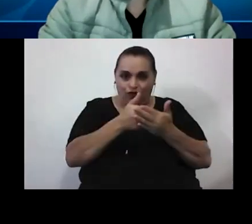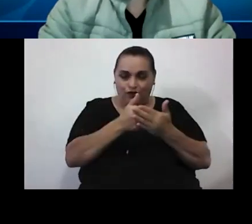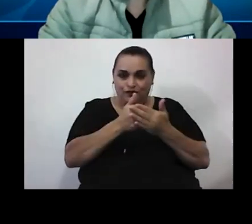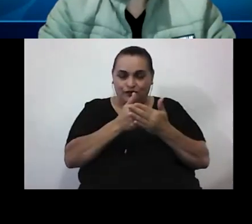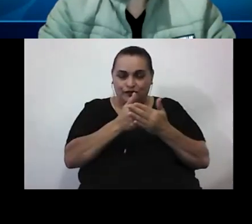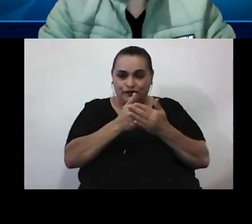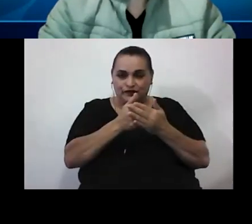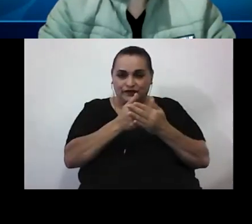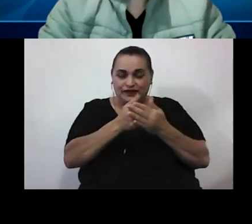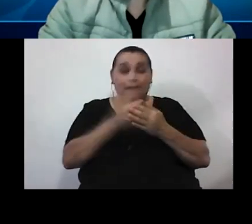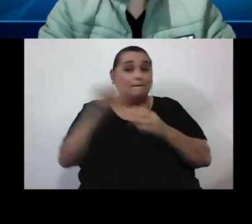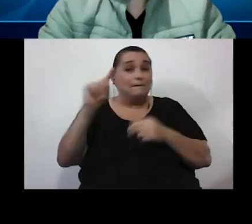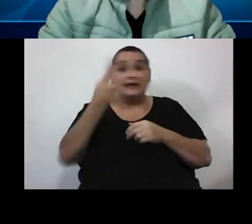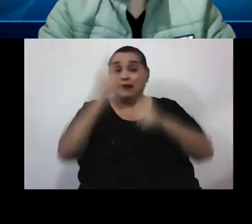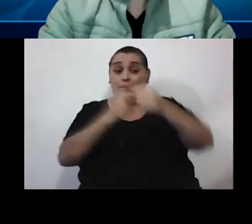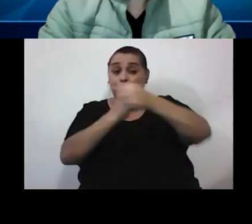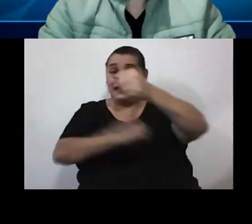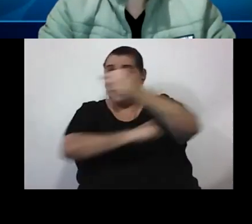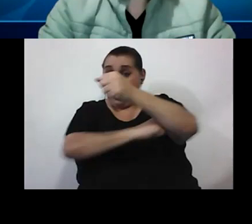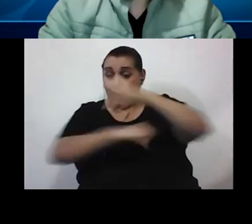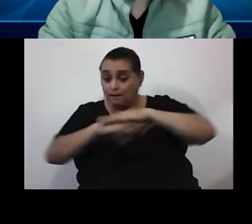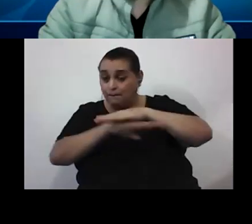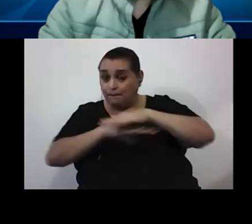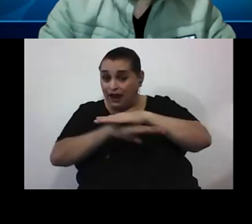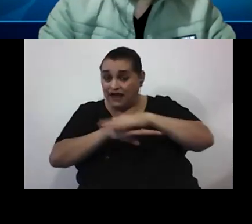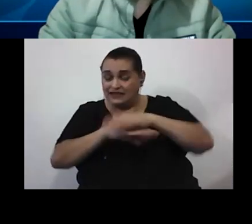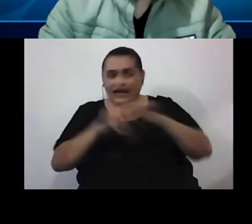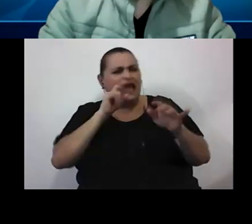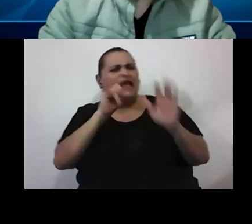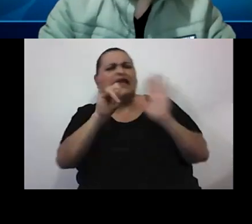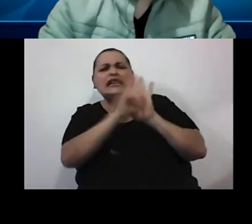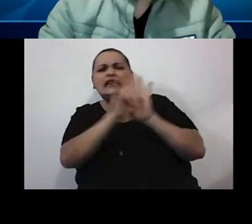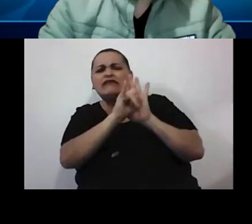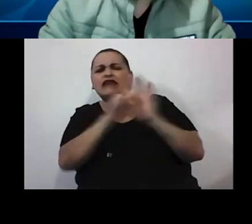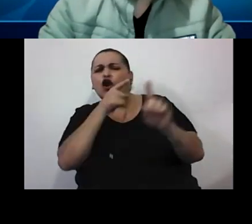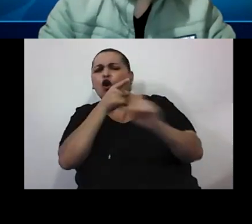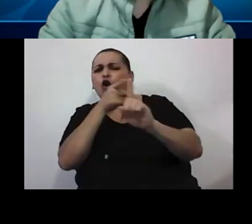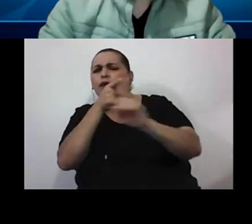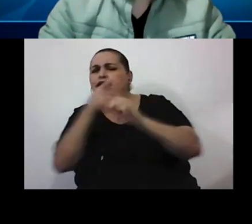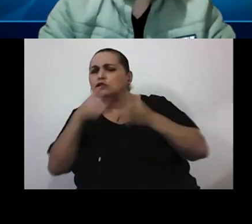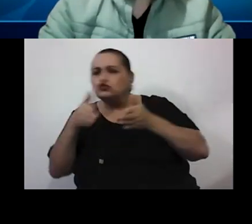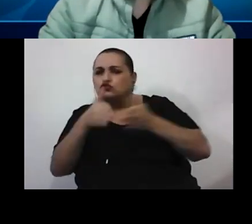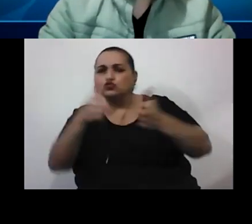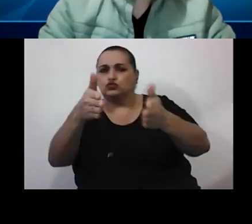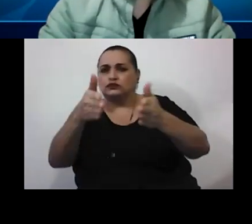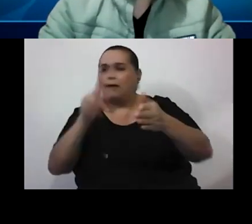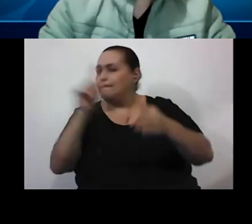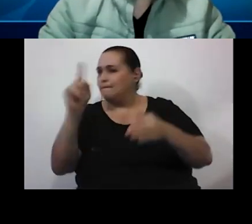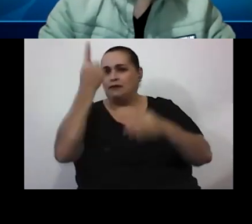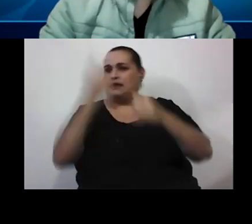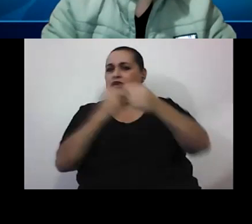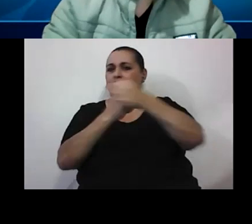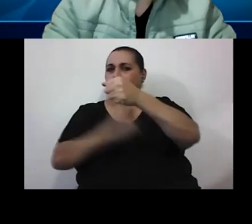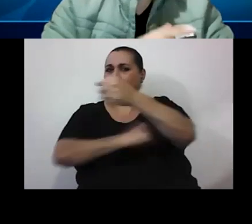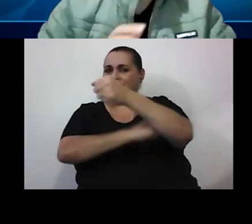Y el primer pilar es identificar los objetivos de largo plazo. Ese es el primer pilar de la disciplina